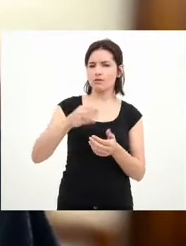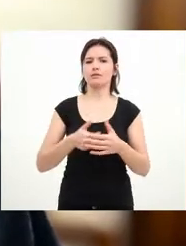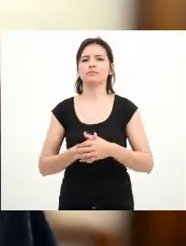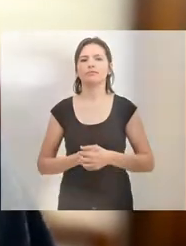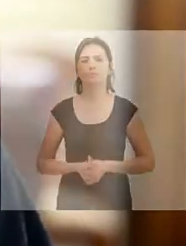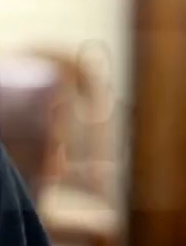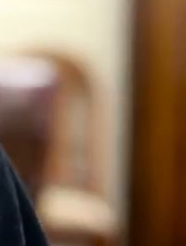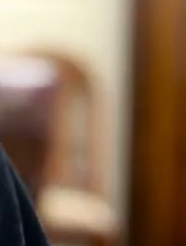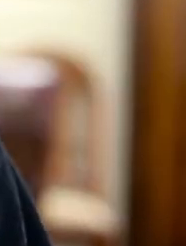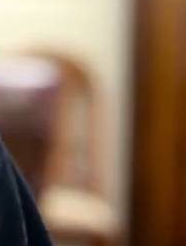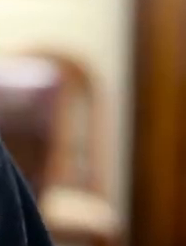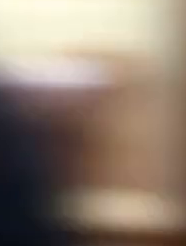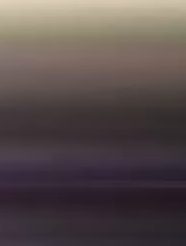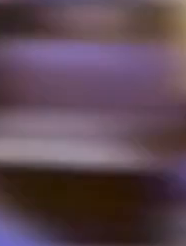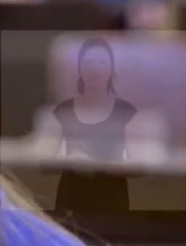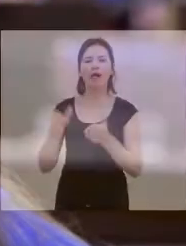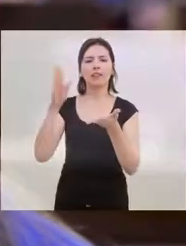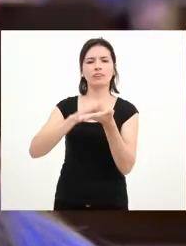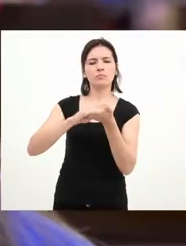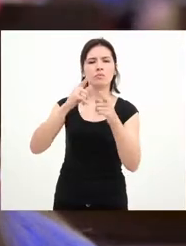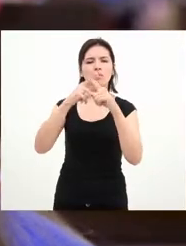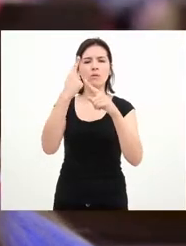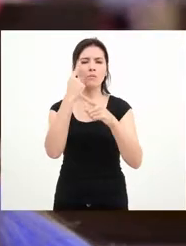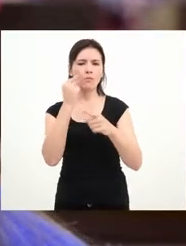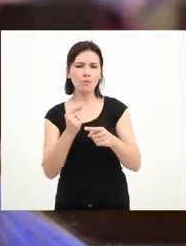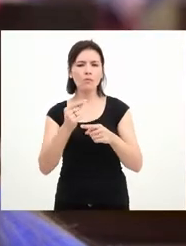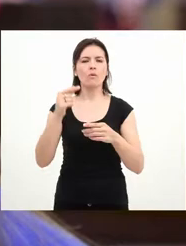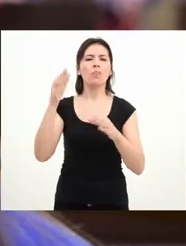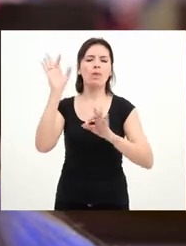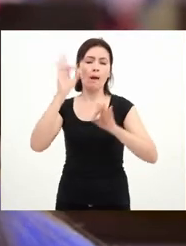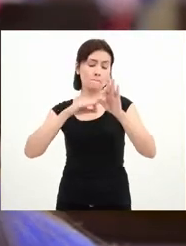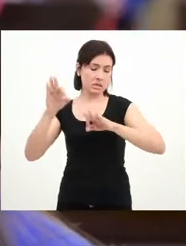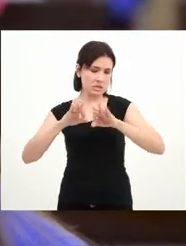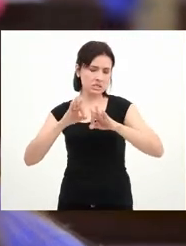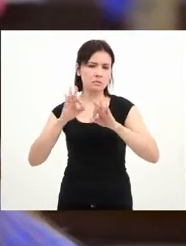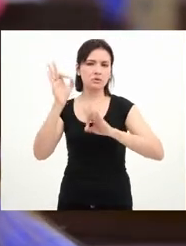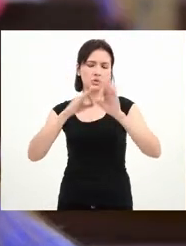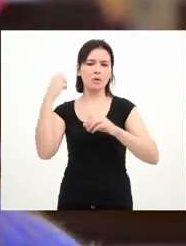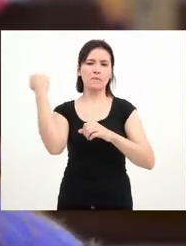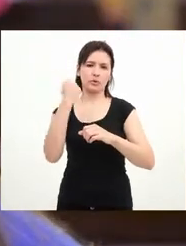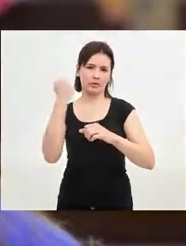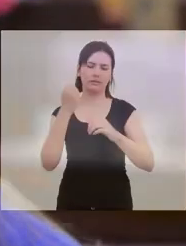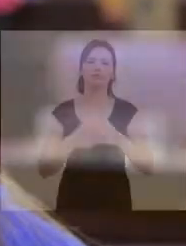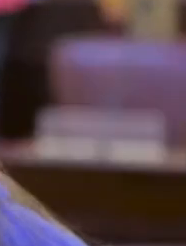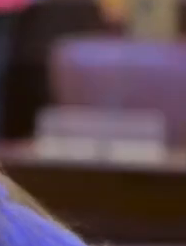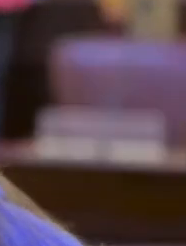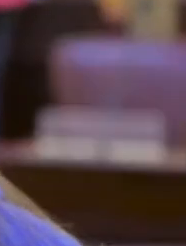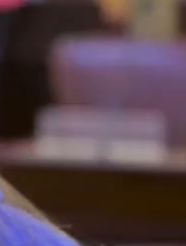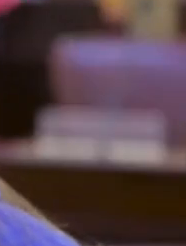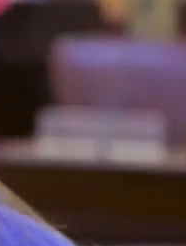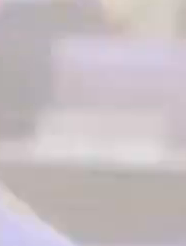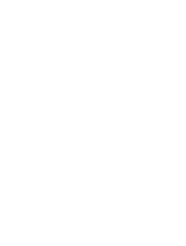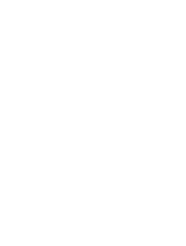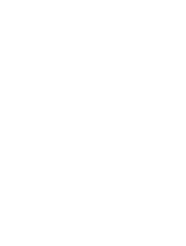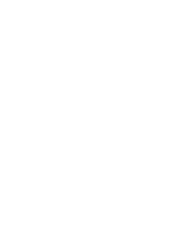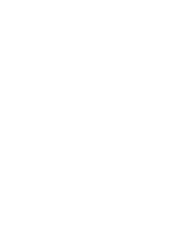una oportunidad única y muy linda. Y darnos la oportunidad de participar en esto de Diputados por un Día, que es un gran